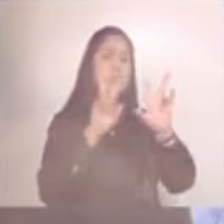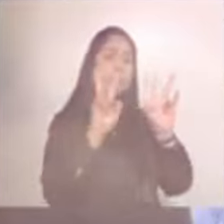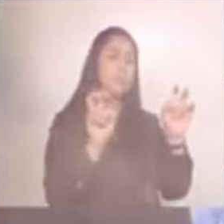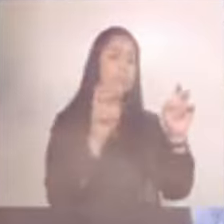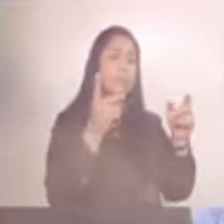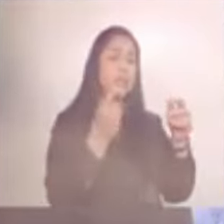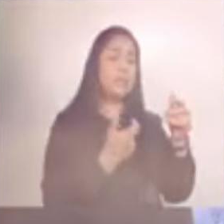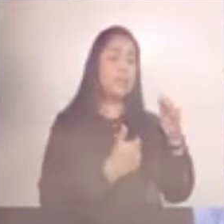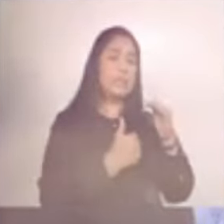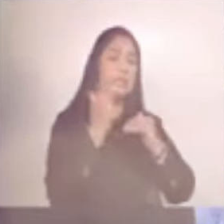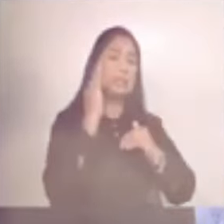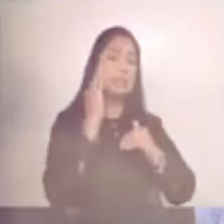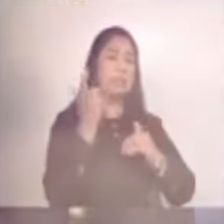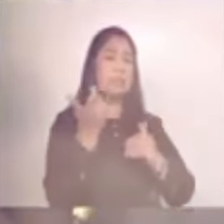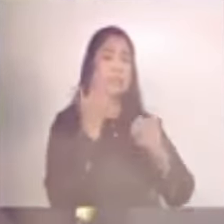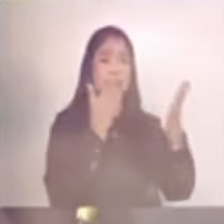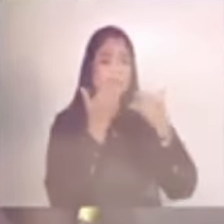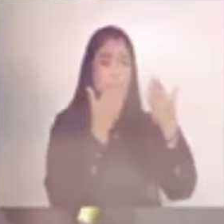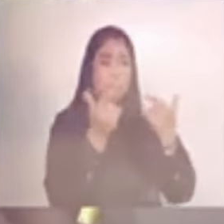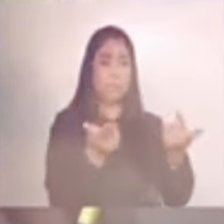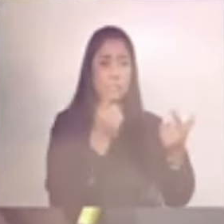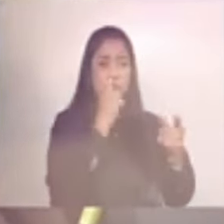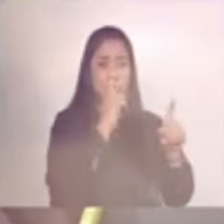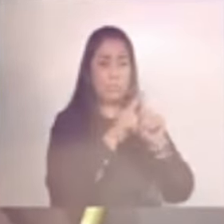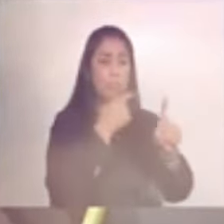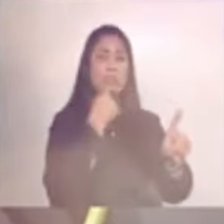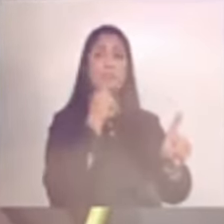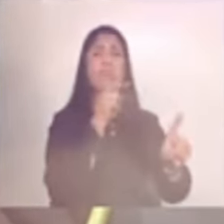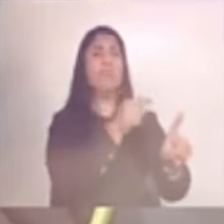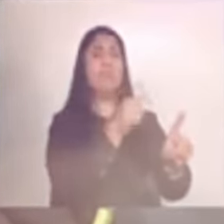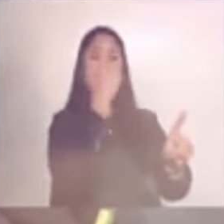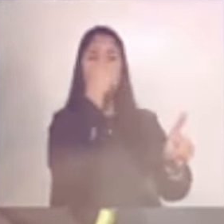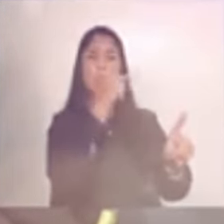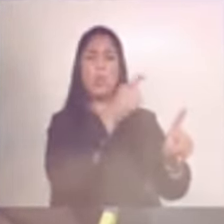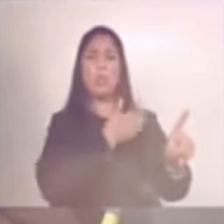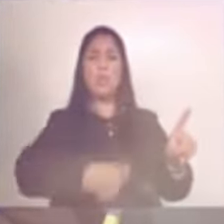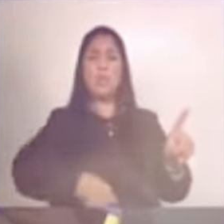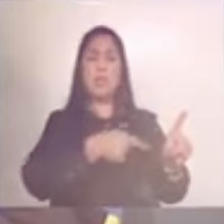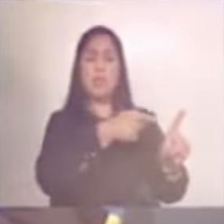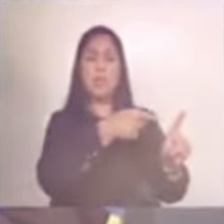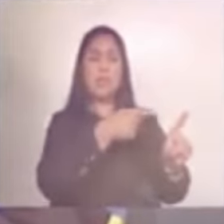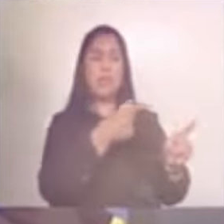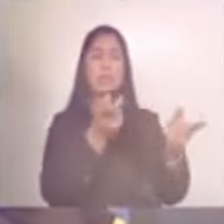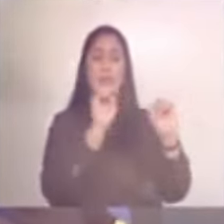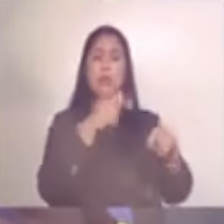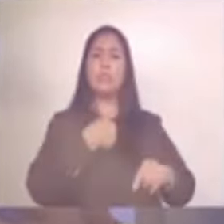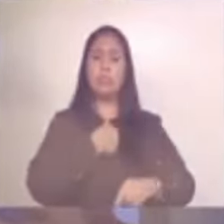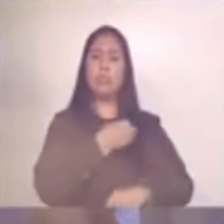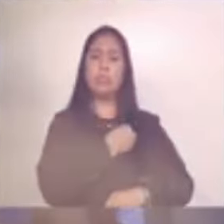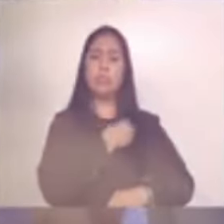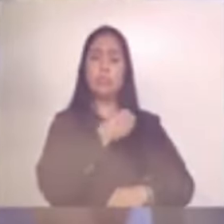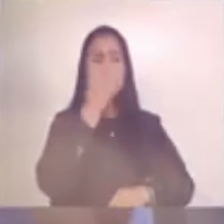al incremento de la canasta básica y señala al gobierno que quisiéramos saber bien bien cuáles son los factores